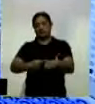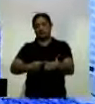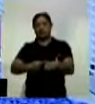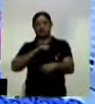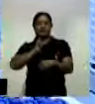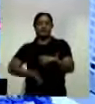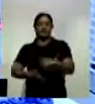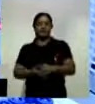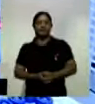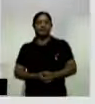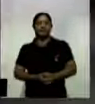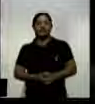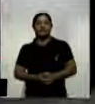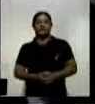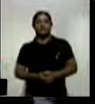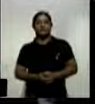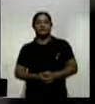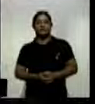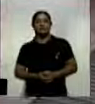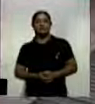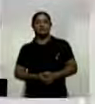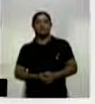Ahora Noticias.